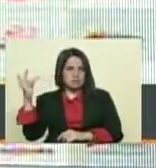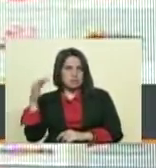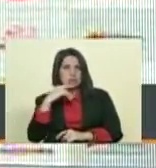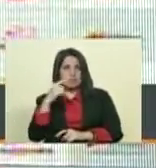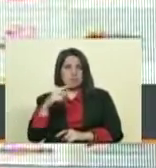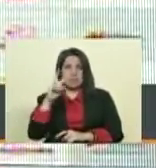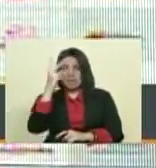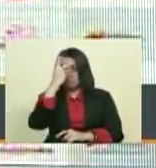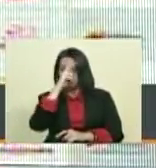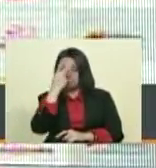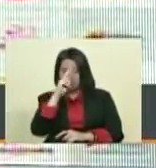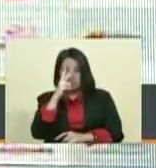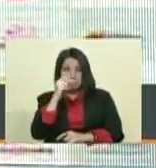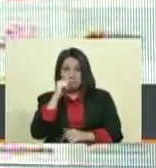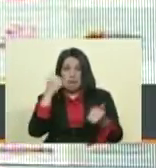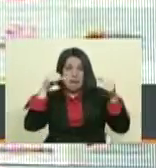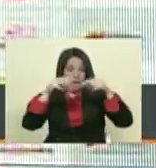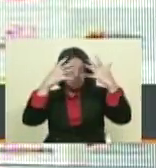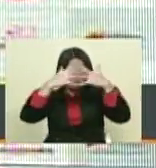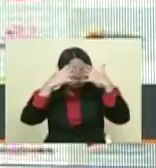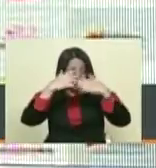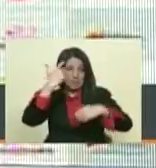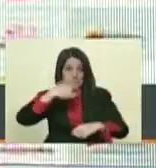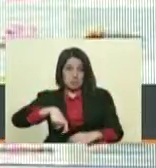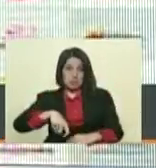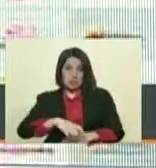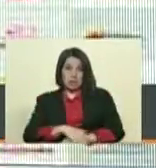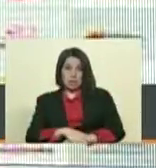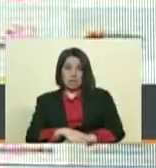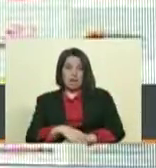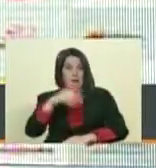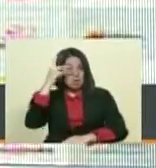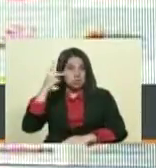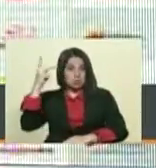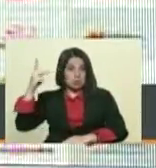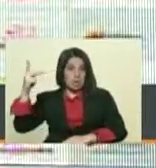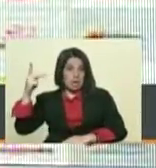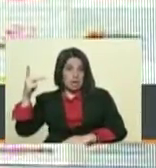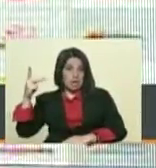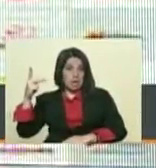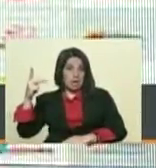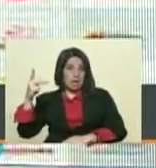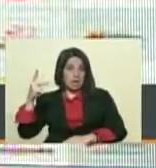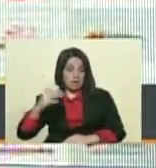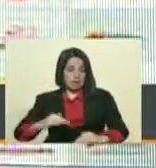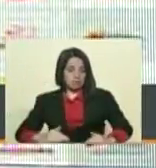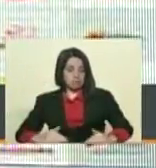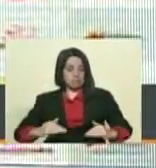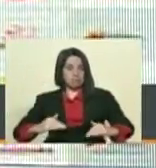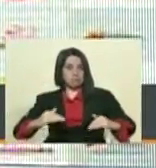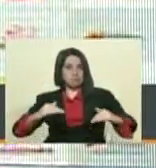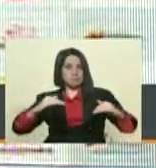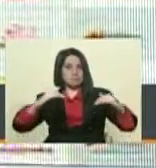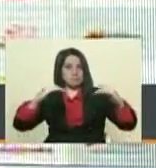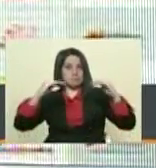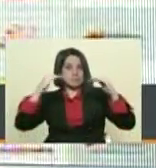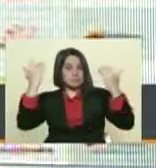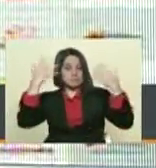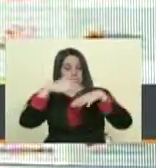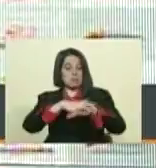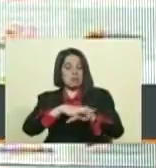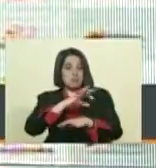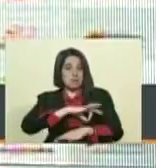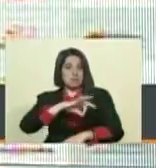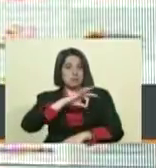de la personalidad que hacen que el ser social, ese que va creciendo al integrarse a la